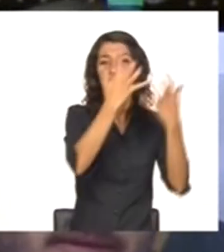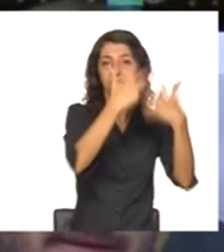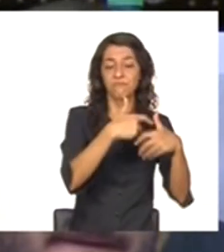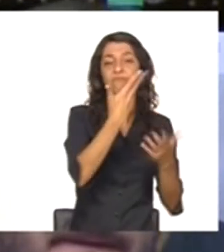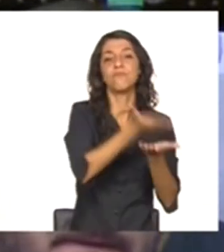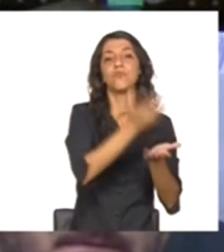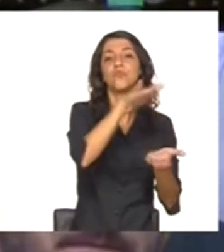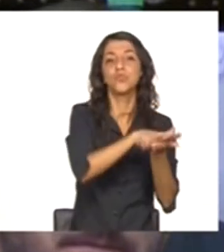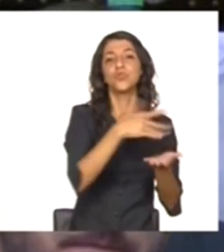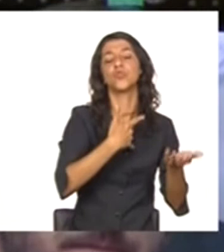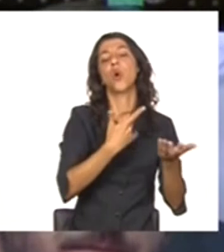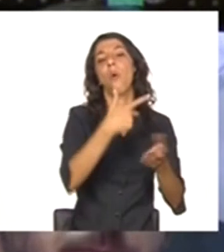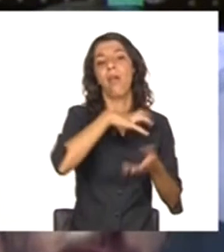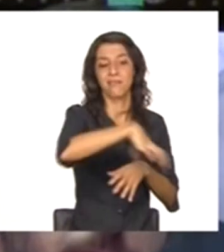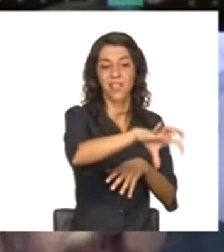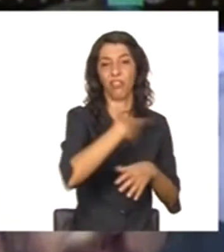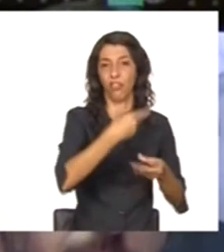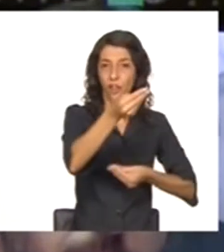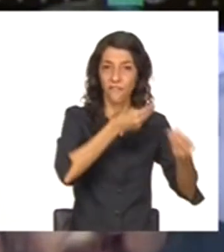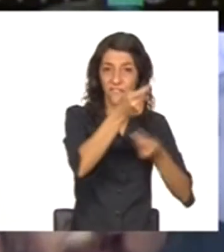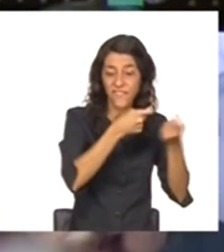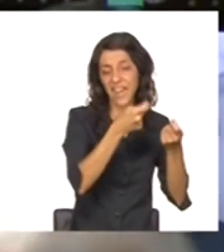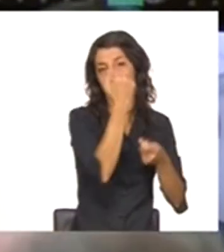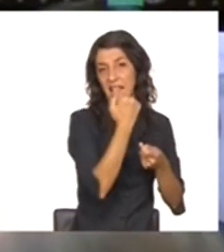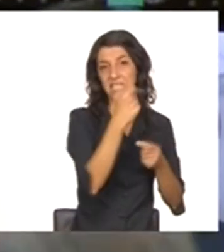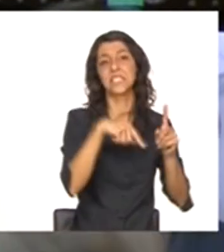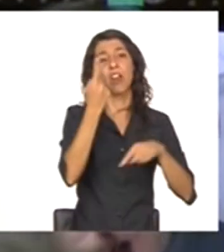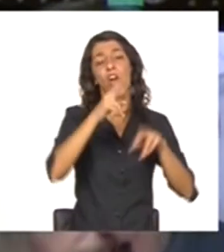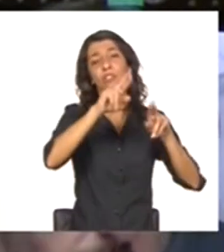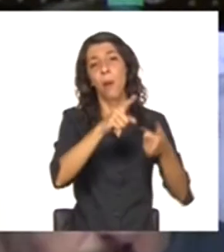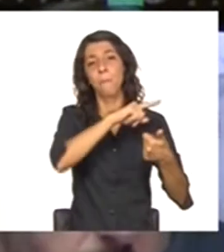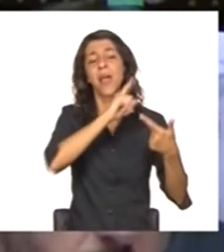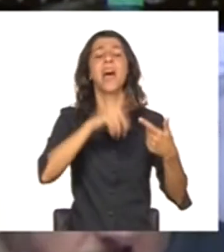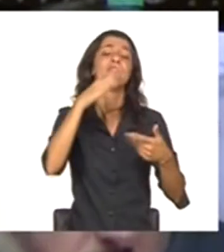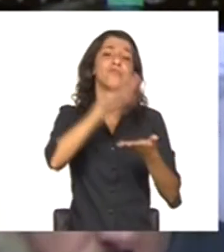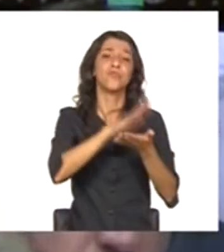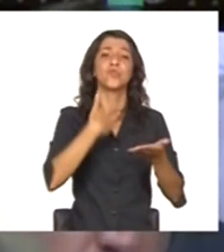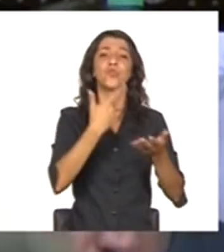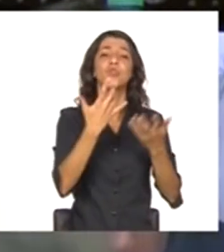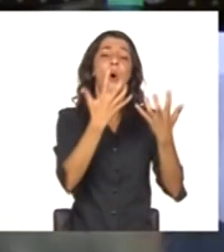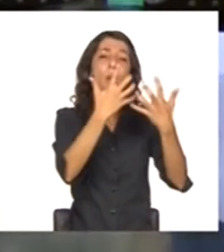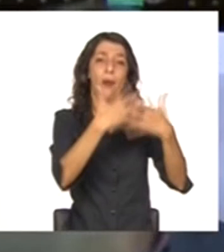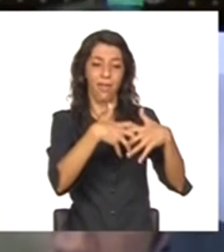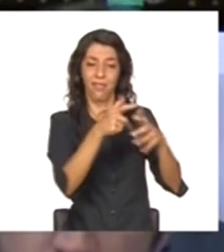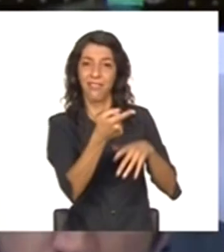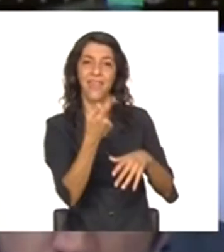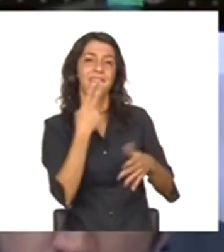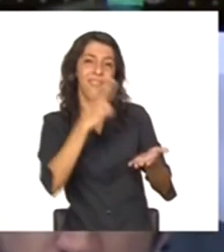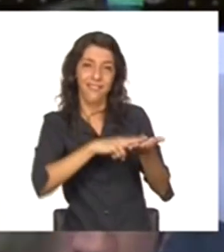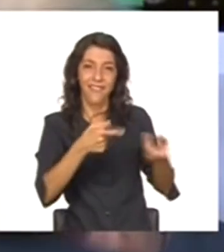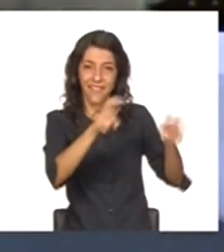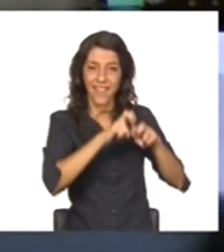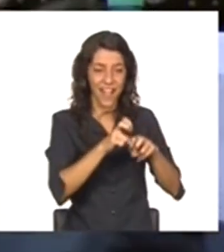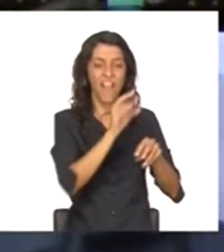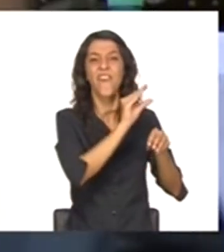y el gobierno corporativo, implementar planes de mejora de la eficiencia de la administración tributaria, enviar al Congreso un proyecto